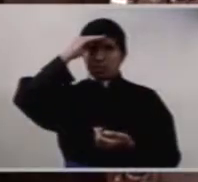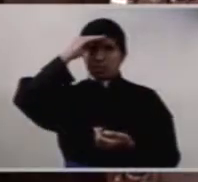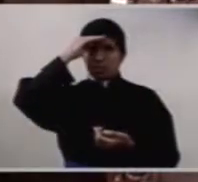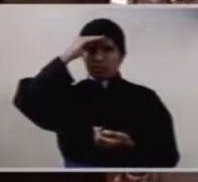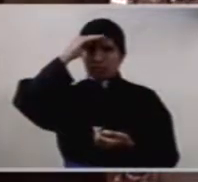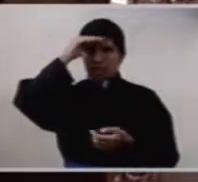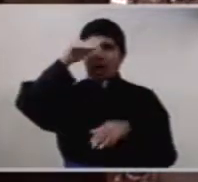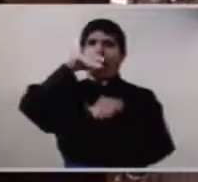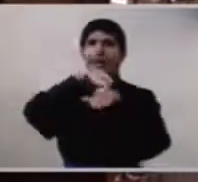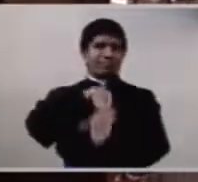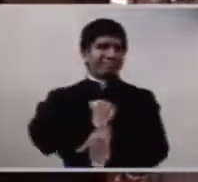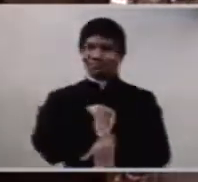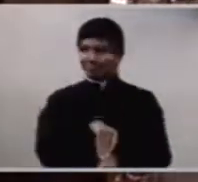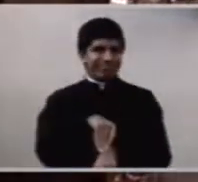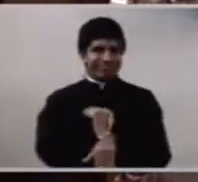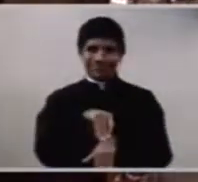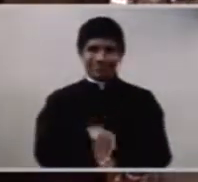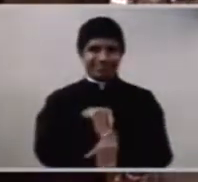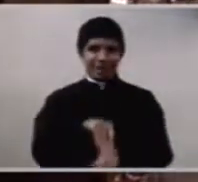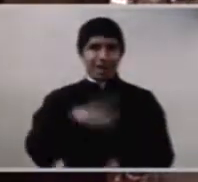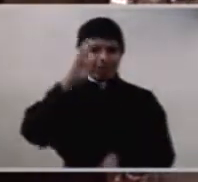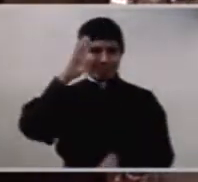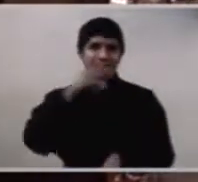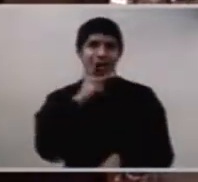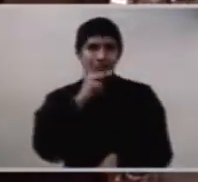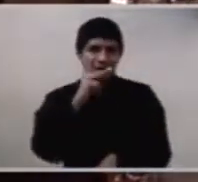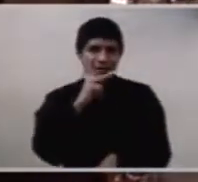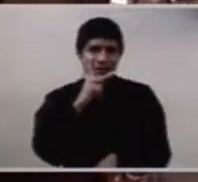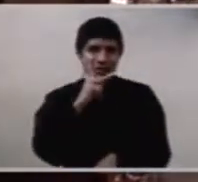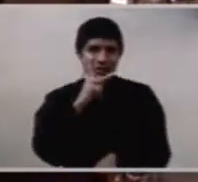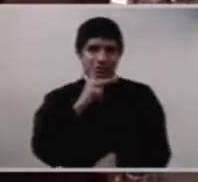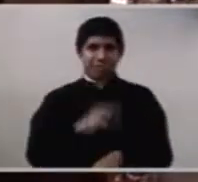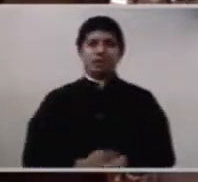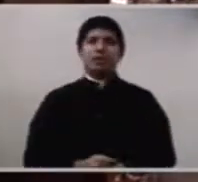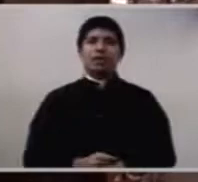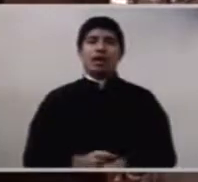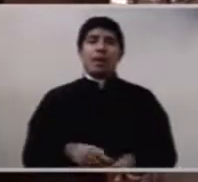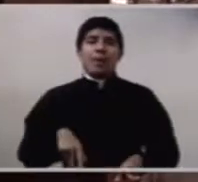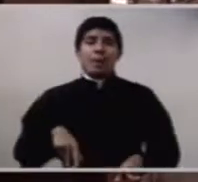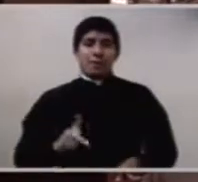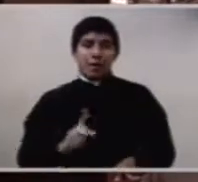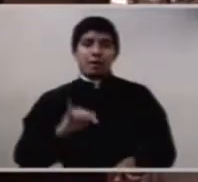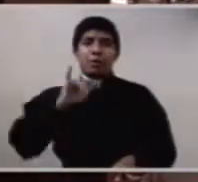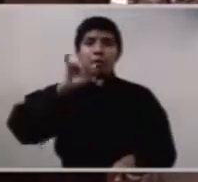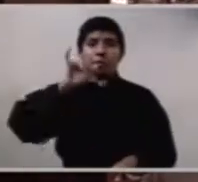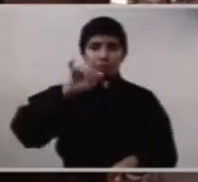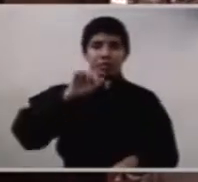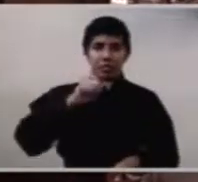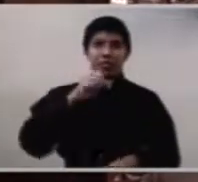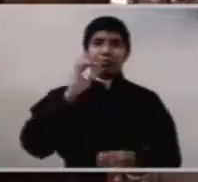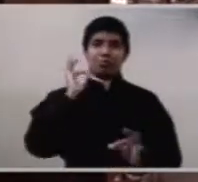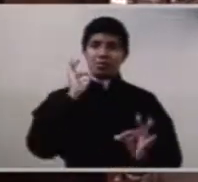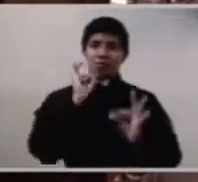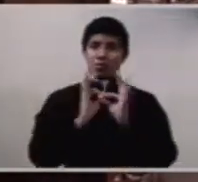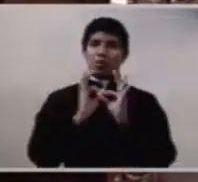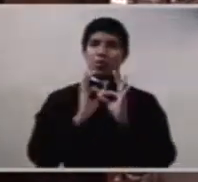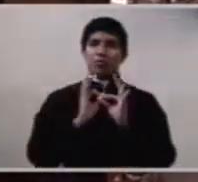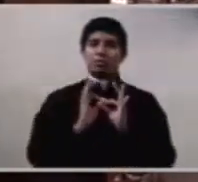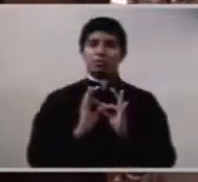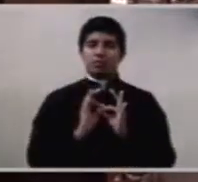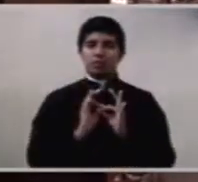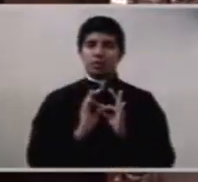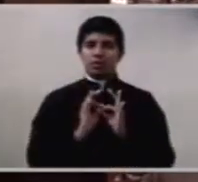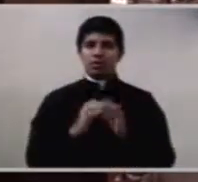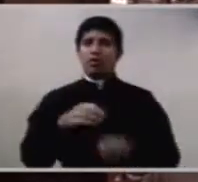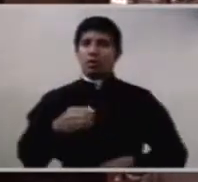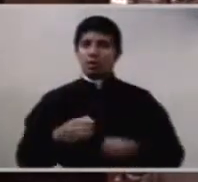estaba tramando con su padre y, sin embargo, decide responder que sí, pero con las